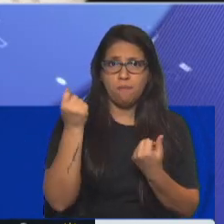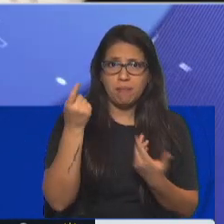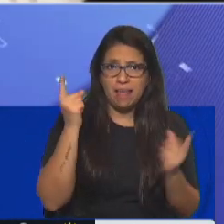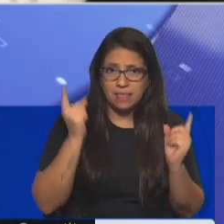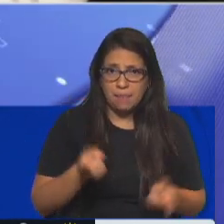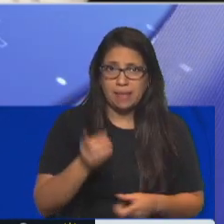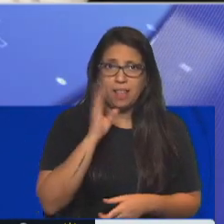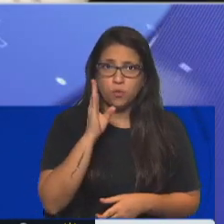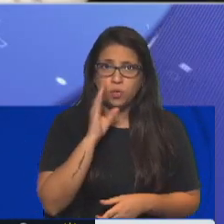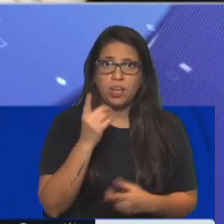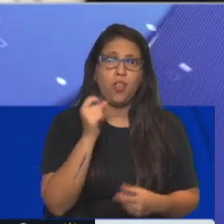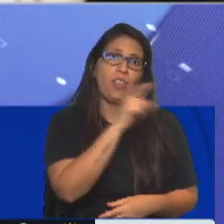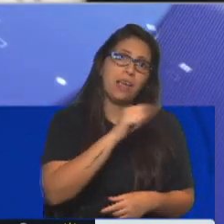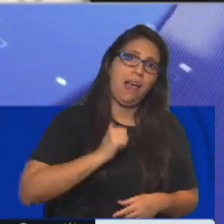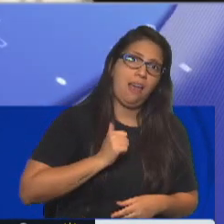Sí,